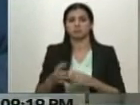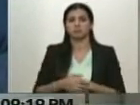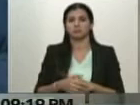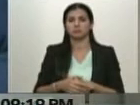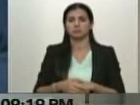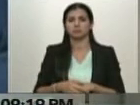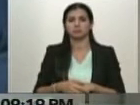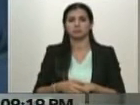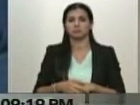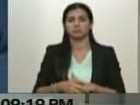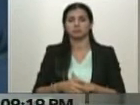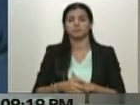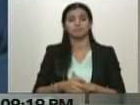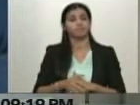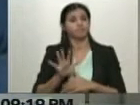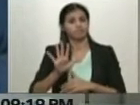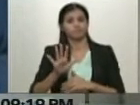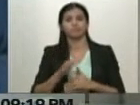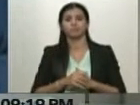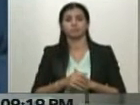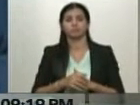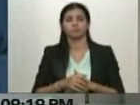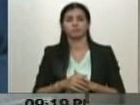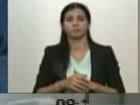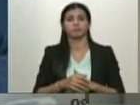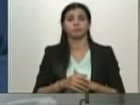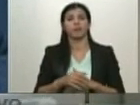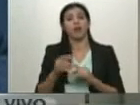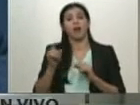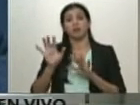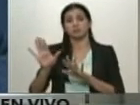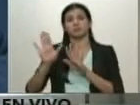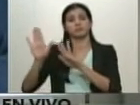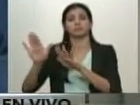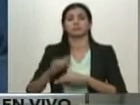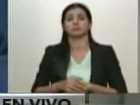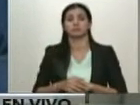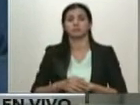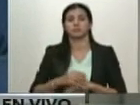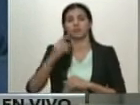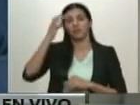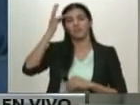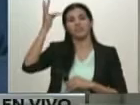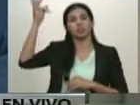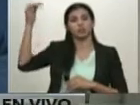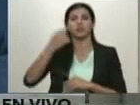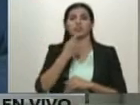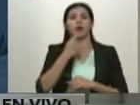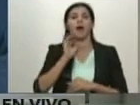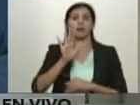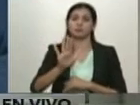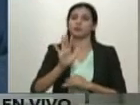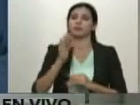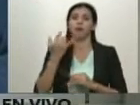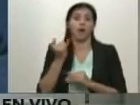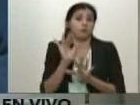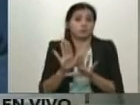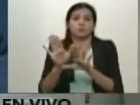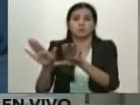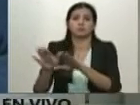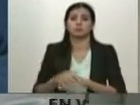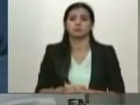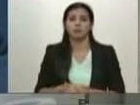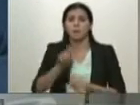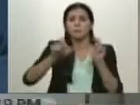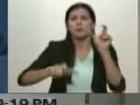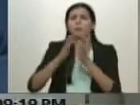Así es. Eso es lo que hay, diría alguien por ahí, un filósofo. Eso es lo que hay. Que todo el mundo despierte,